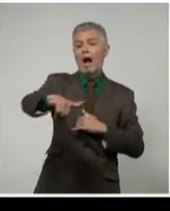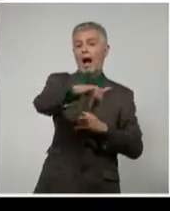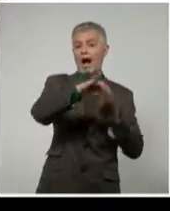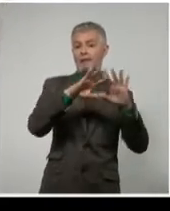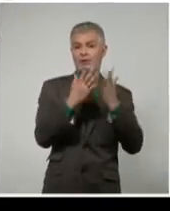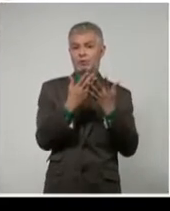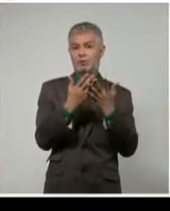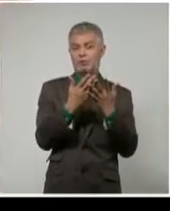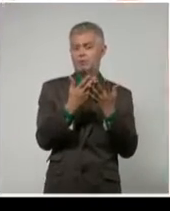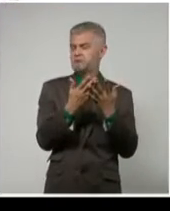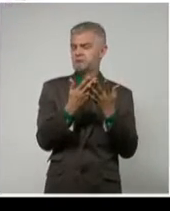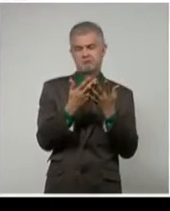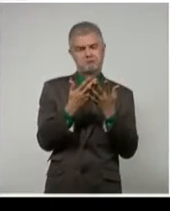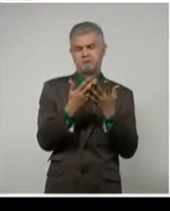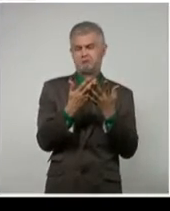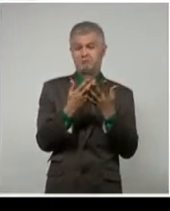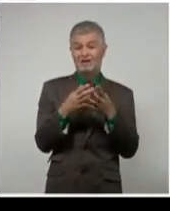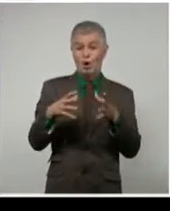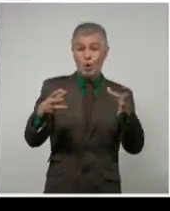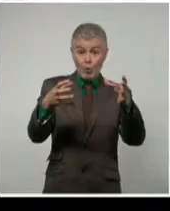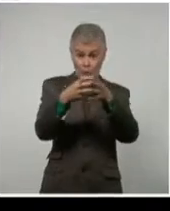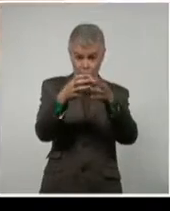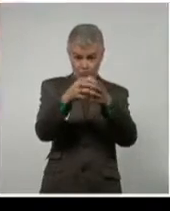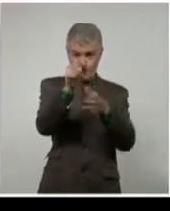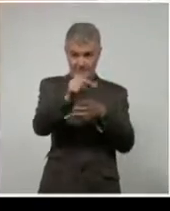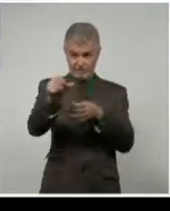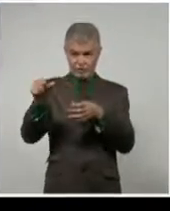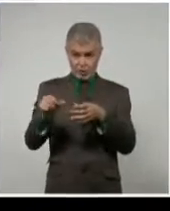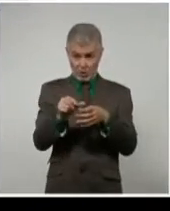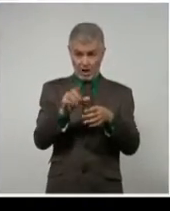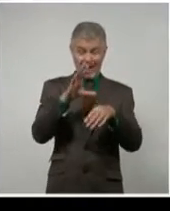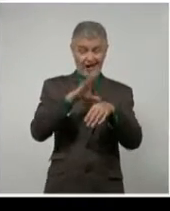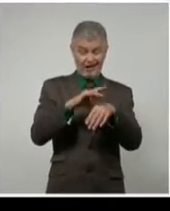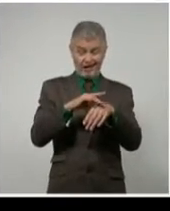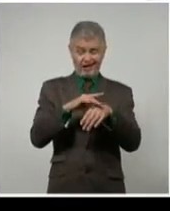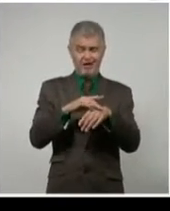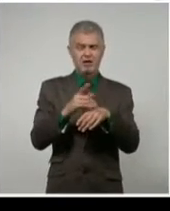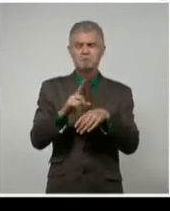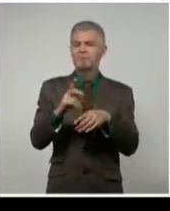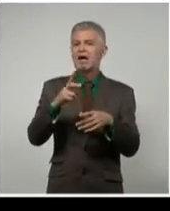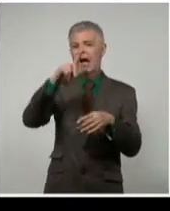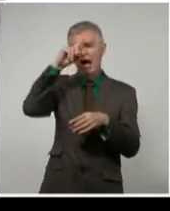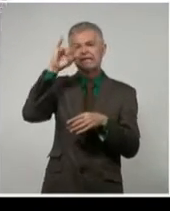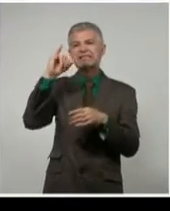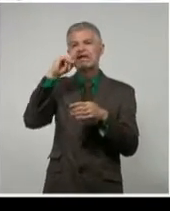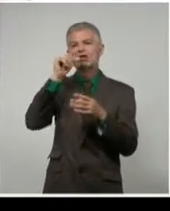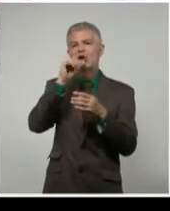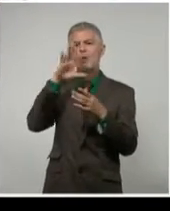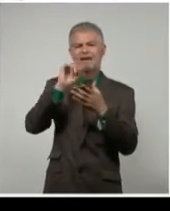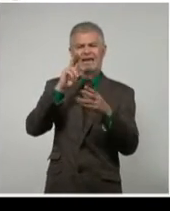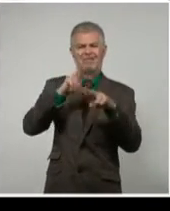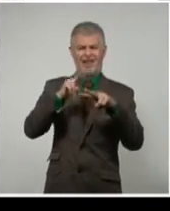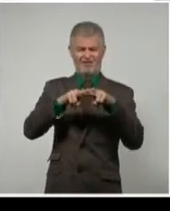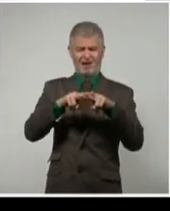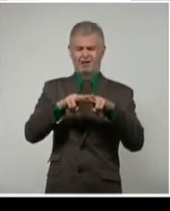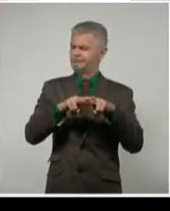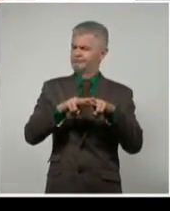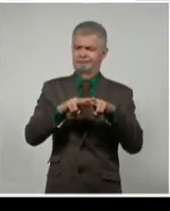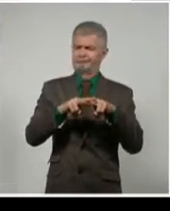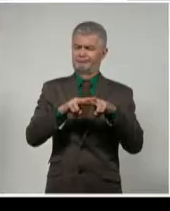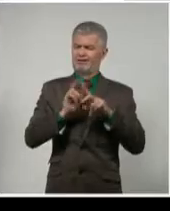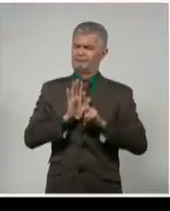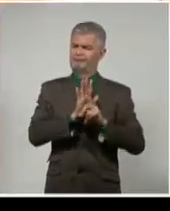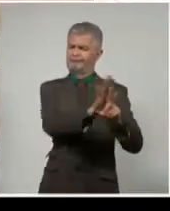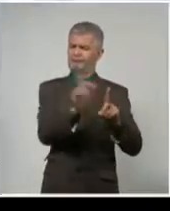que ocurrió con el grupo de personas que lo estaban presentando. Y el término síndrome de La Habana está rechazado por la mayor parte de la